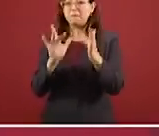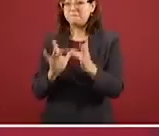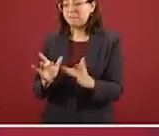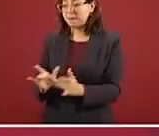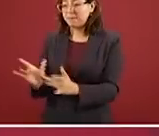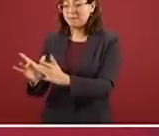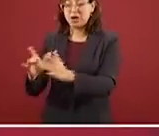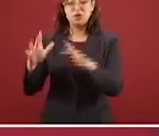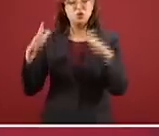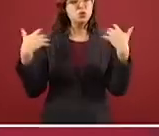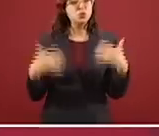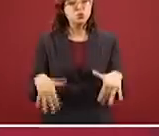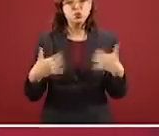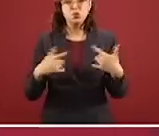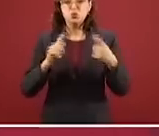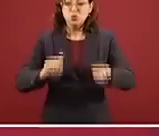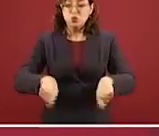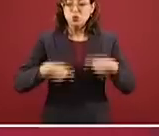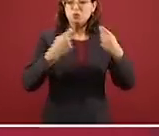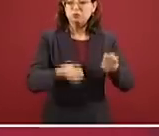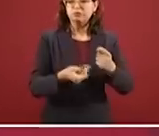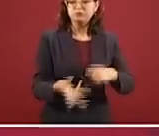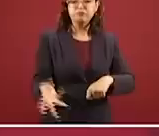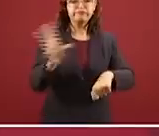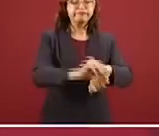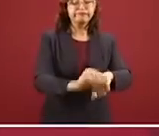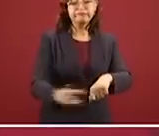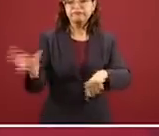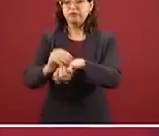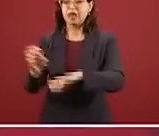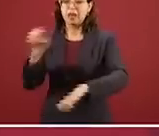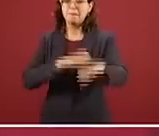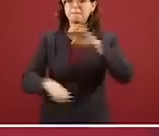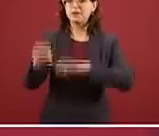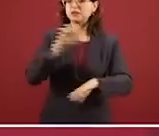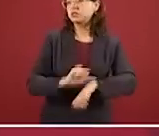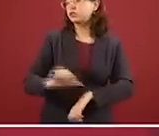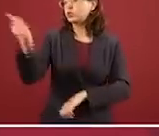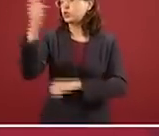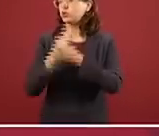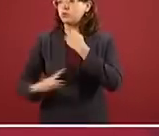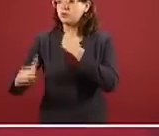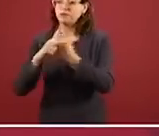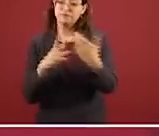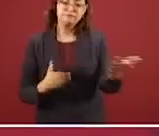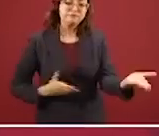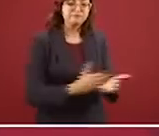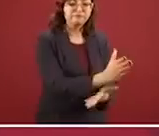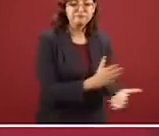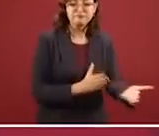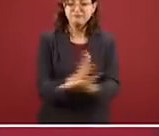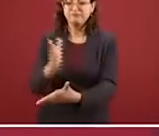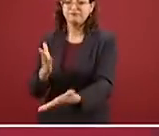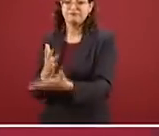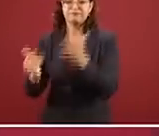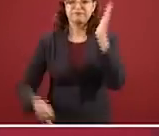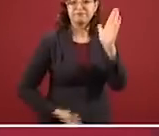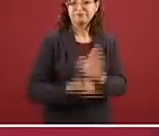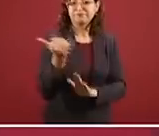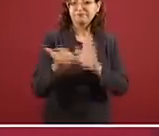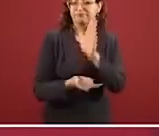se dieron concesiones para que empresas extranjeras construyeran los